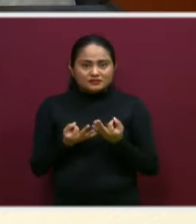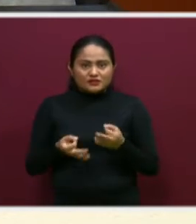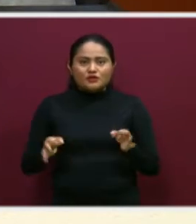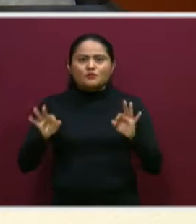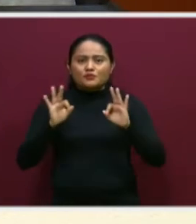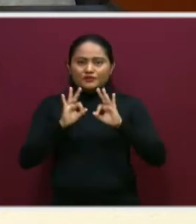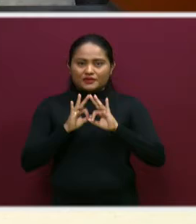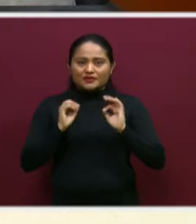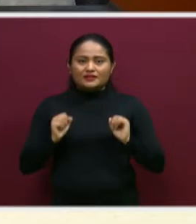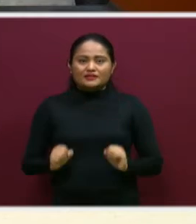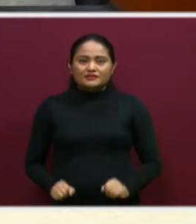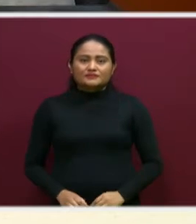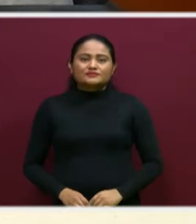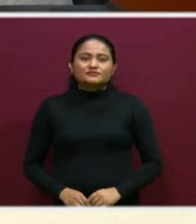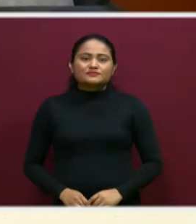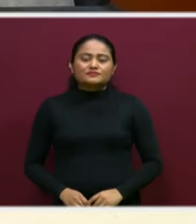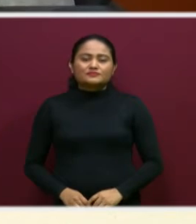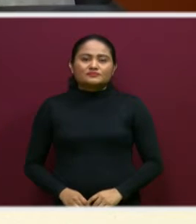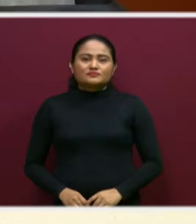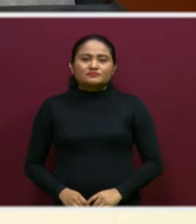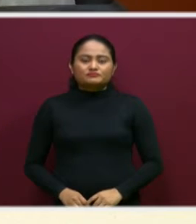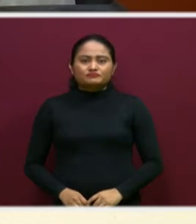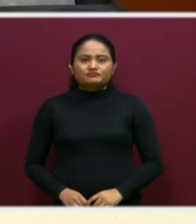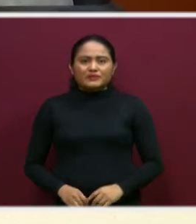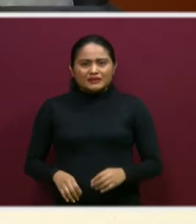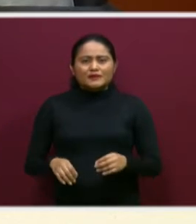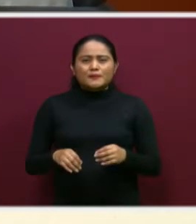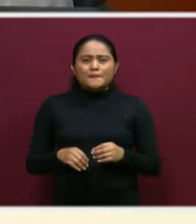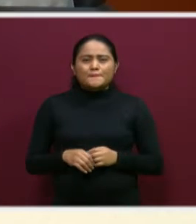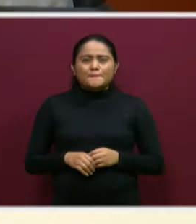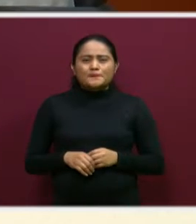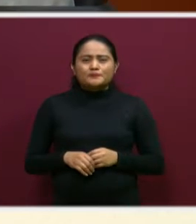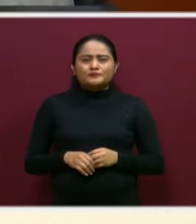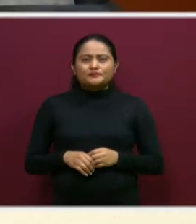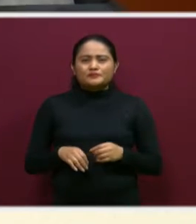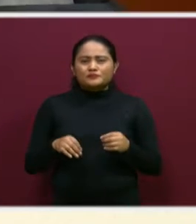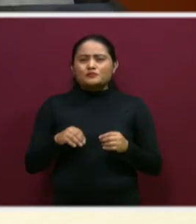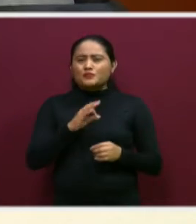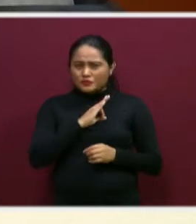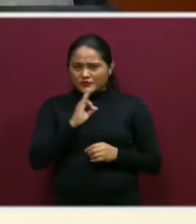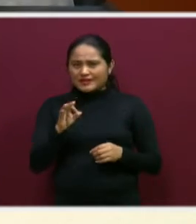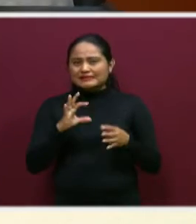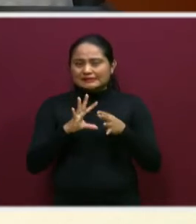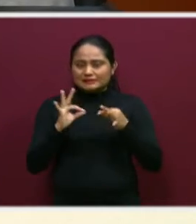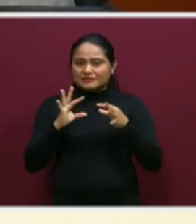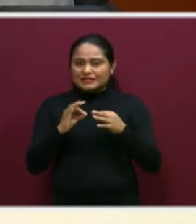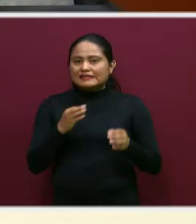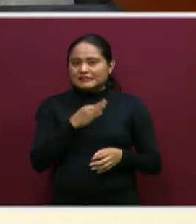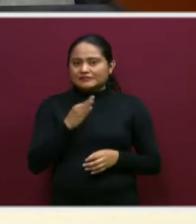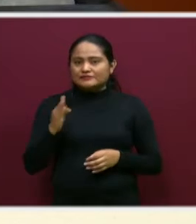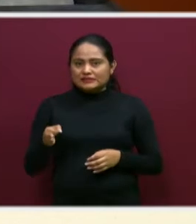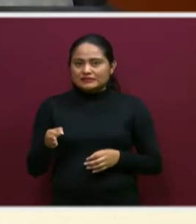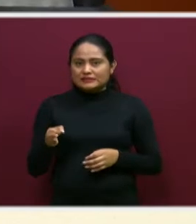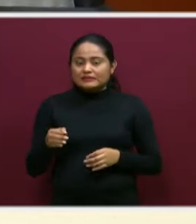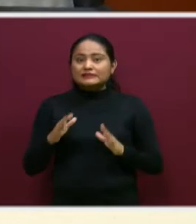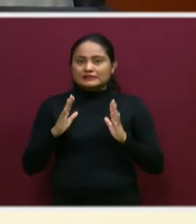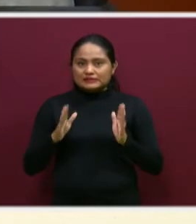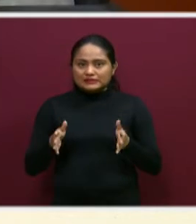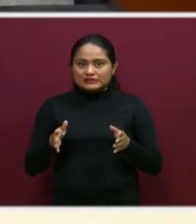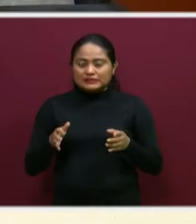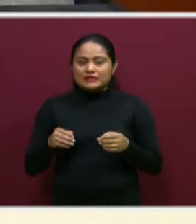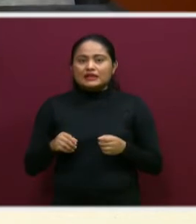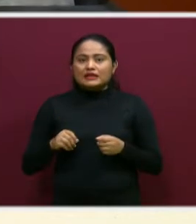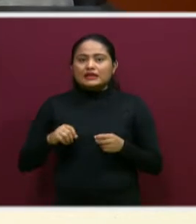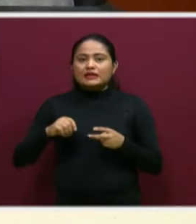podemos ir viendo estas fechas para que ya se vayan preparando porque bueno ya ya empezaron estas inscripciones verdad pero